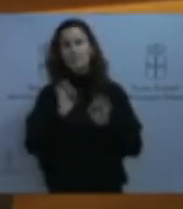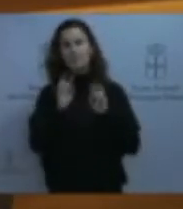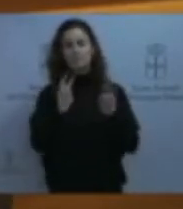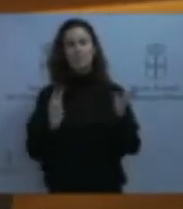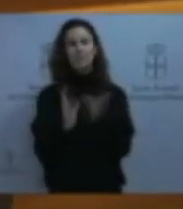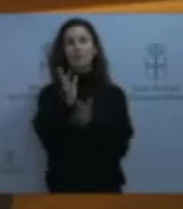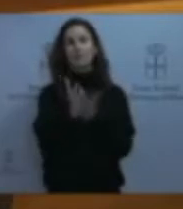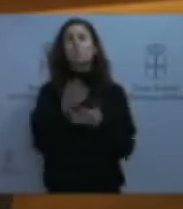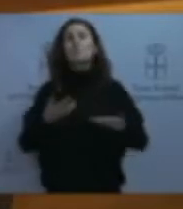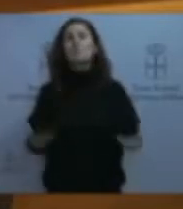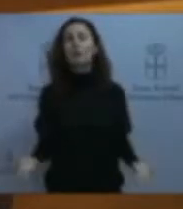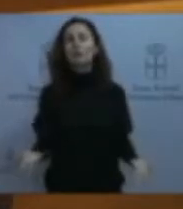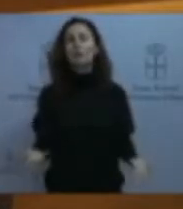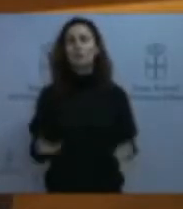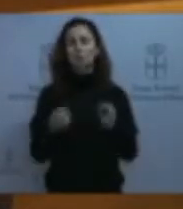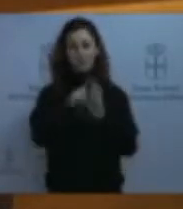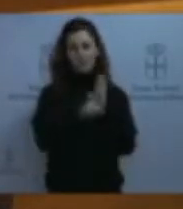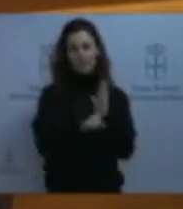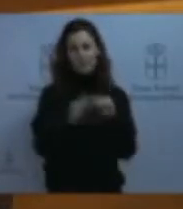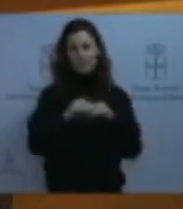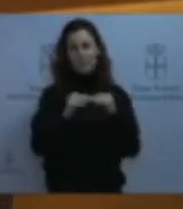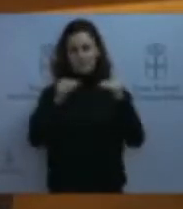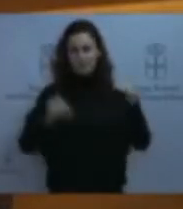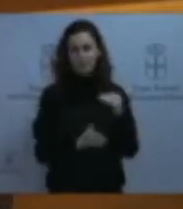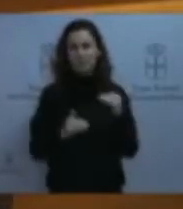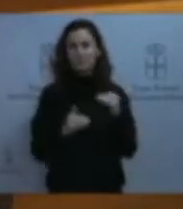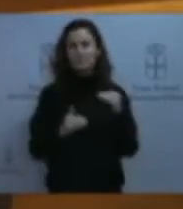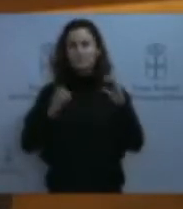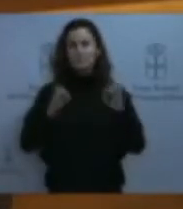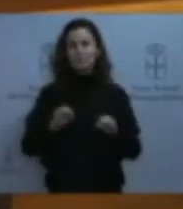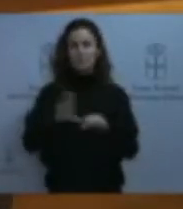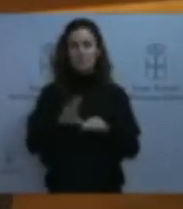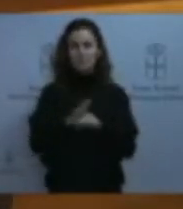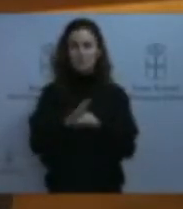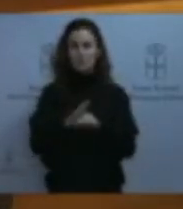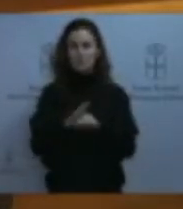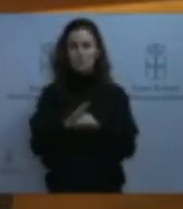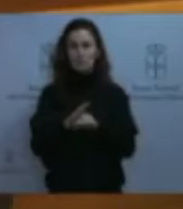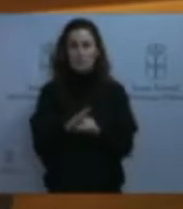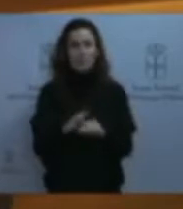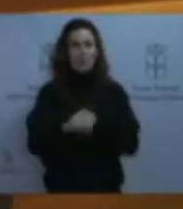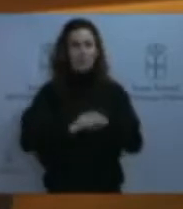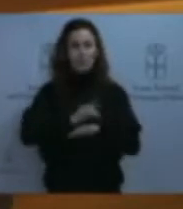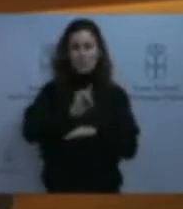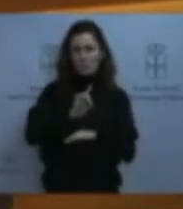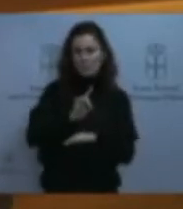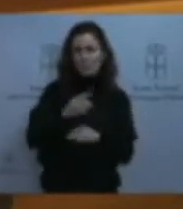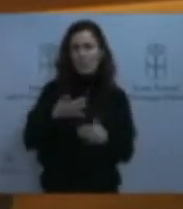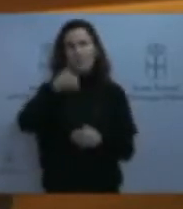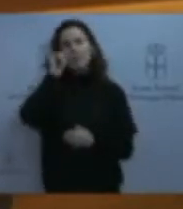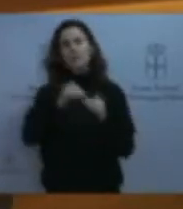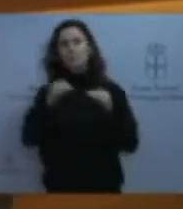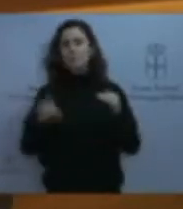asolan. No cumplen medidas como la reducción del combustible de los montes, la disminución del riesgo en zonas de